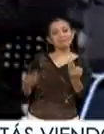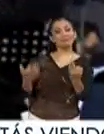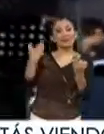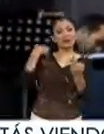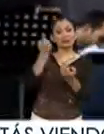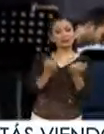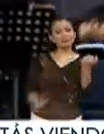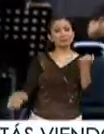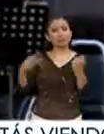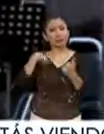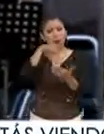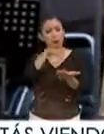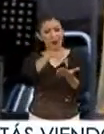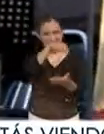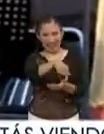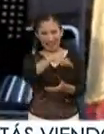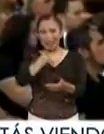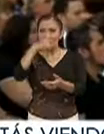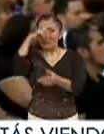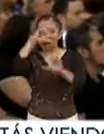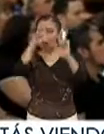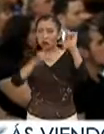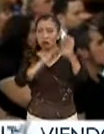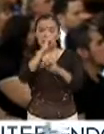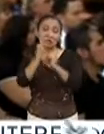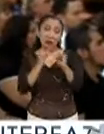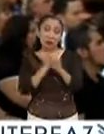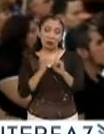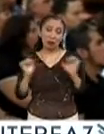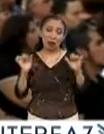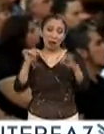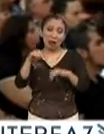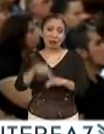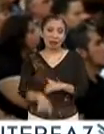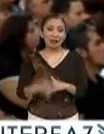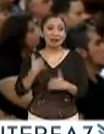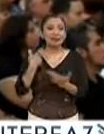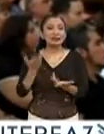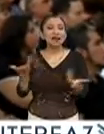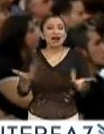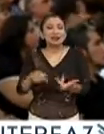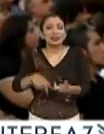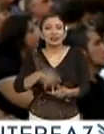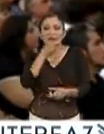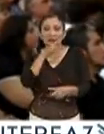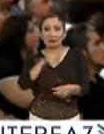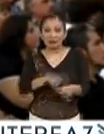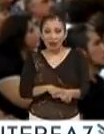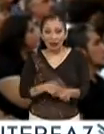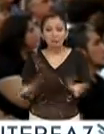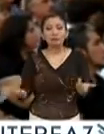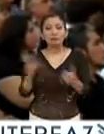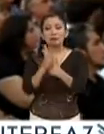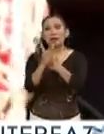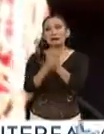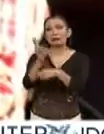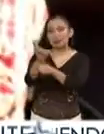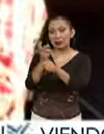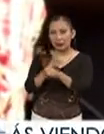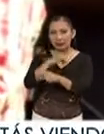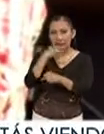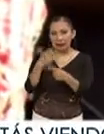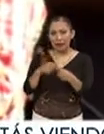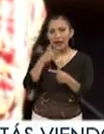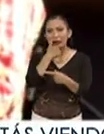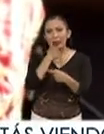de talentos tanto locales como nacionales e internacionales de lo que se hace en este festival. Países invitados como